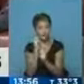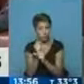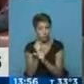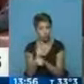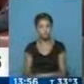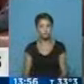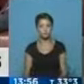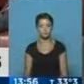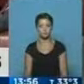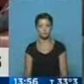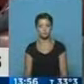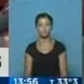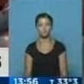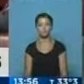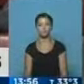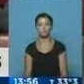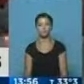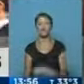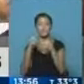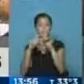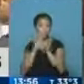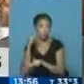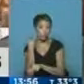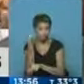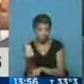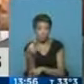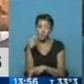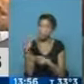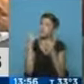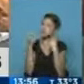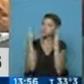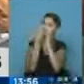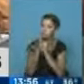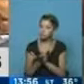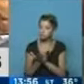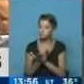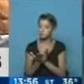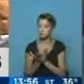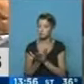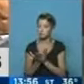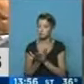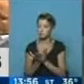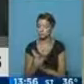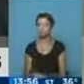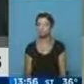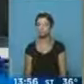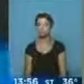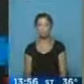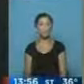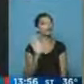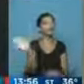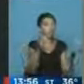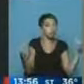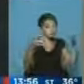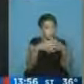empezar con uno de los candidatos para poder examinarlo en forma concienzuda